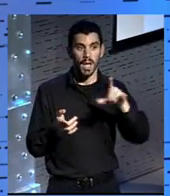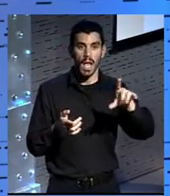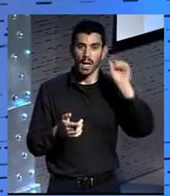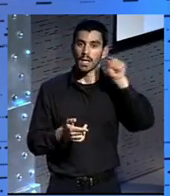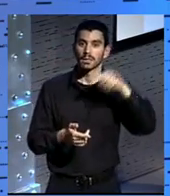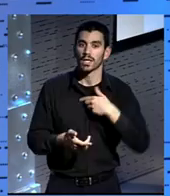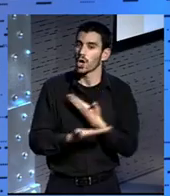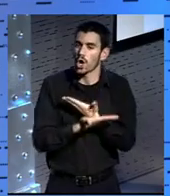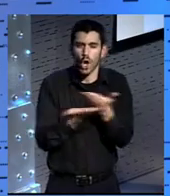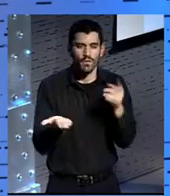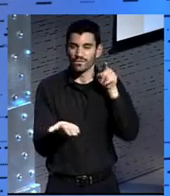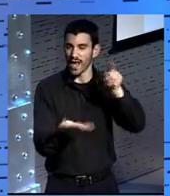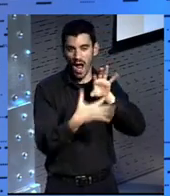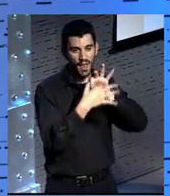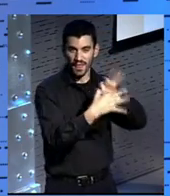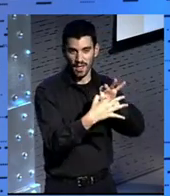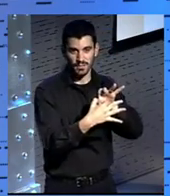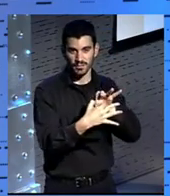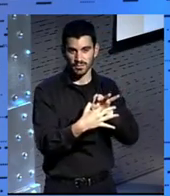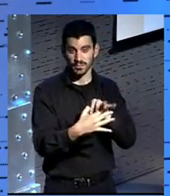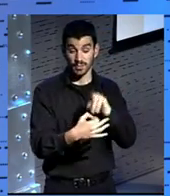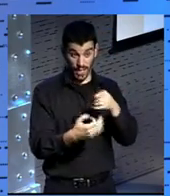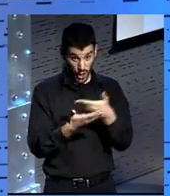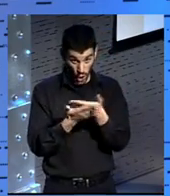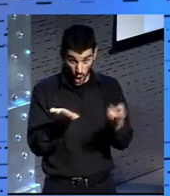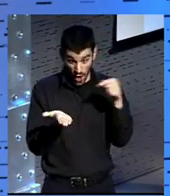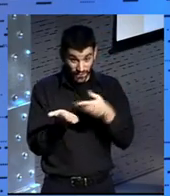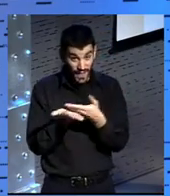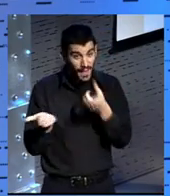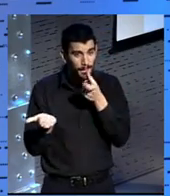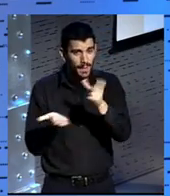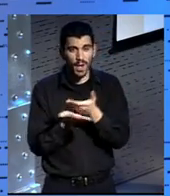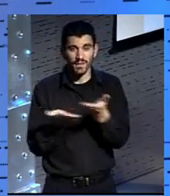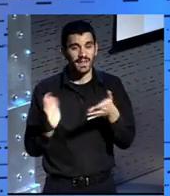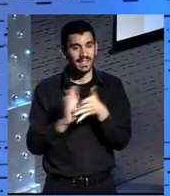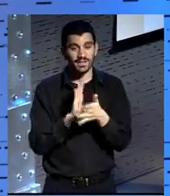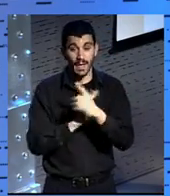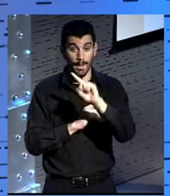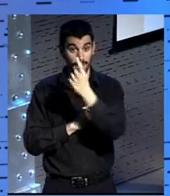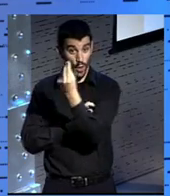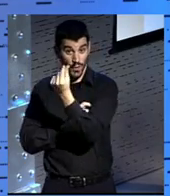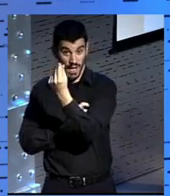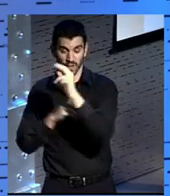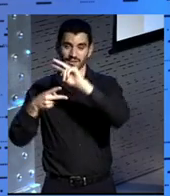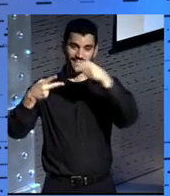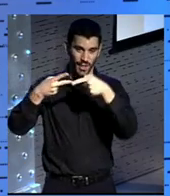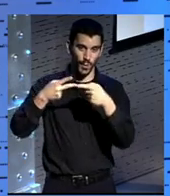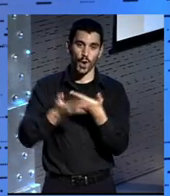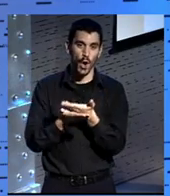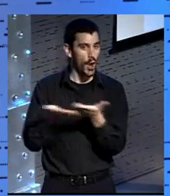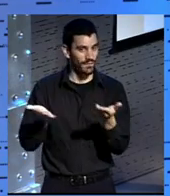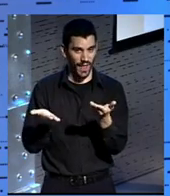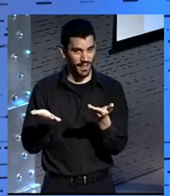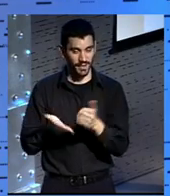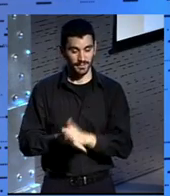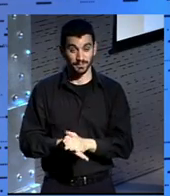pues es el segundo intangible valioso después del dinero, ¿no? Y es una cosa que no podemos superar. Lo que